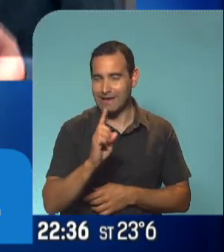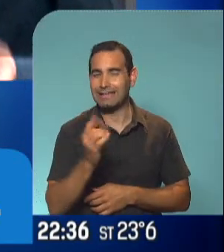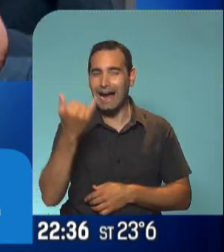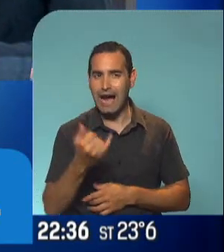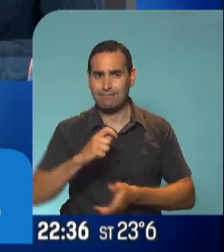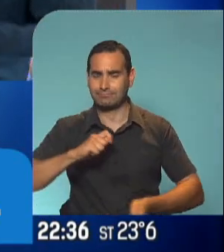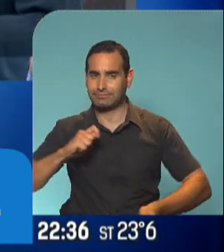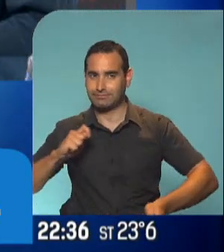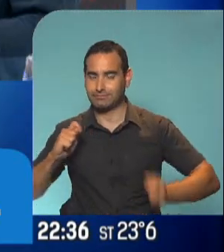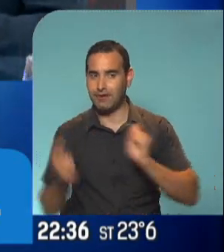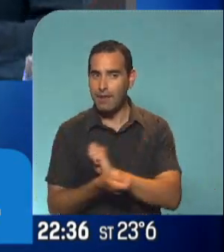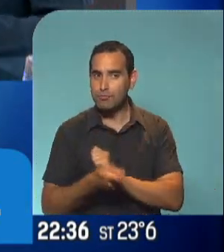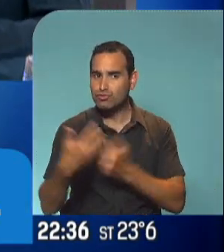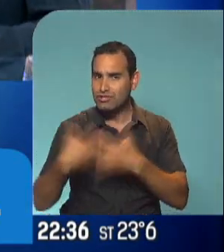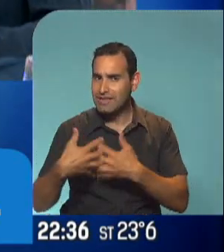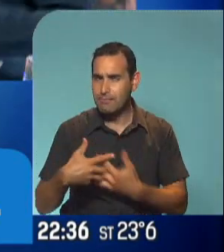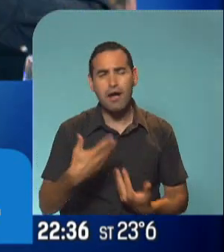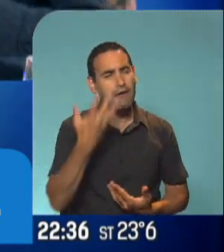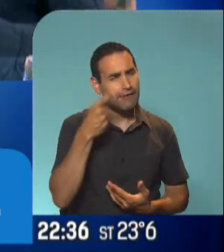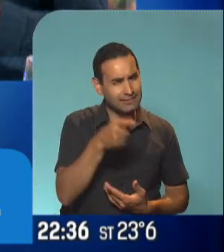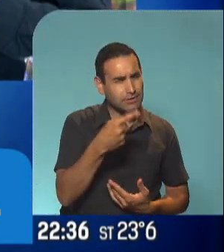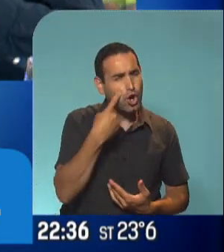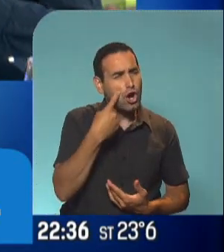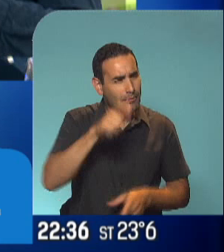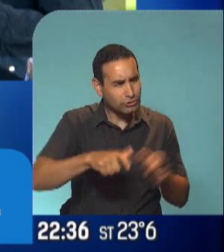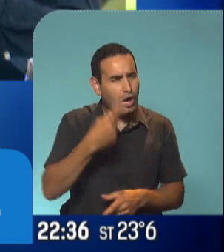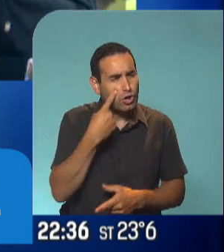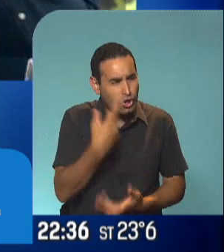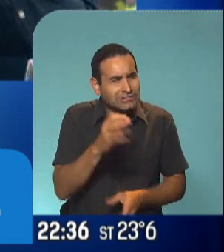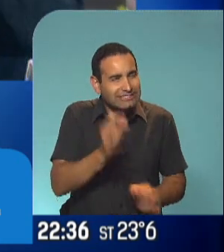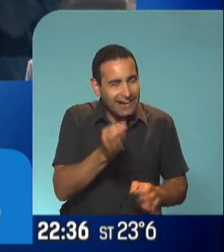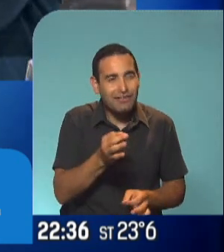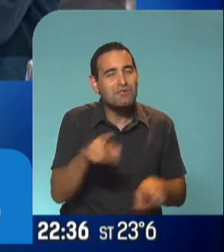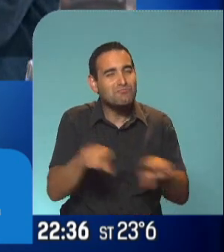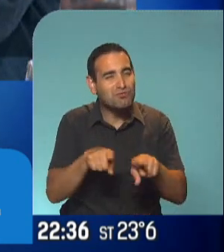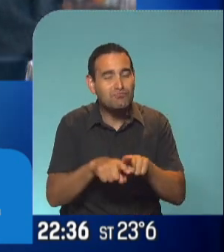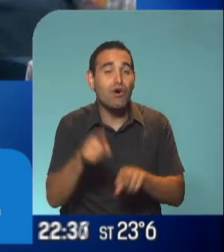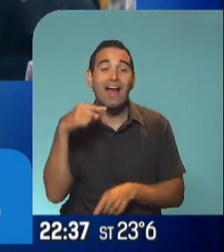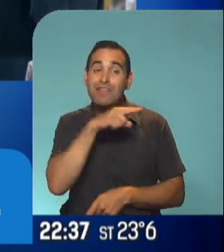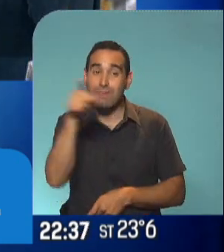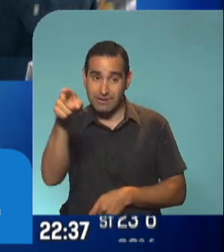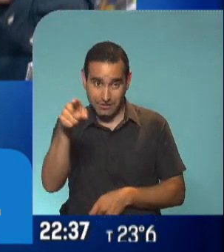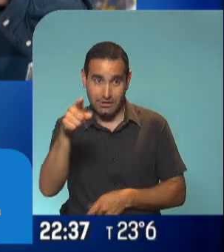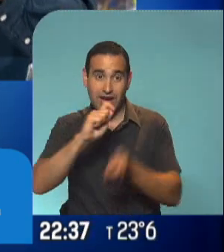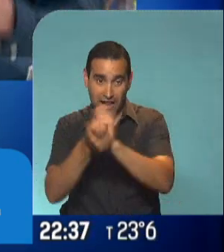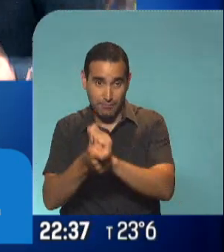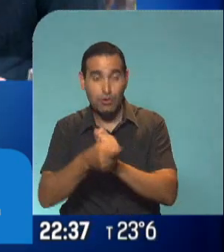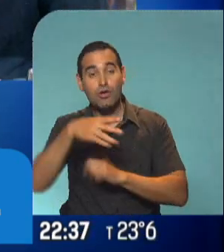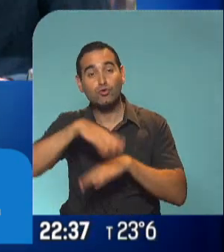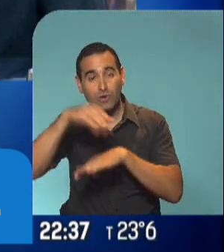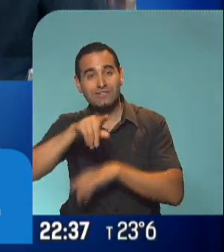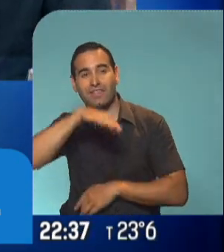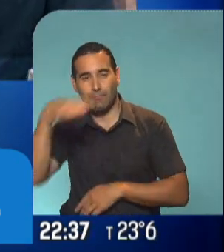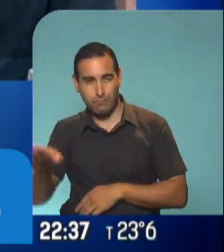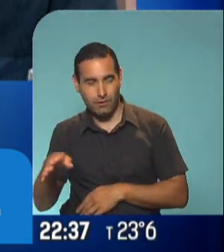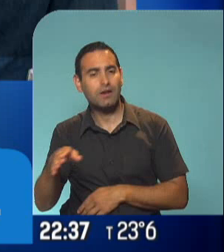transformación hacia un régimen que los franceses conocen porque tiene mucho que ver con la reforma que ha ocurrido en Alemania primero y en Suecia después. ¿Qué